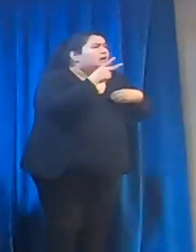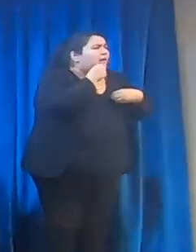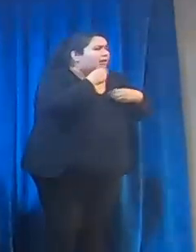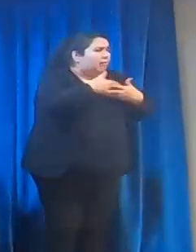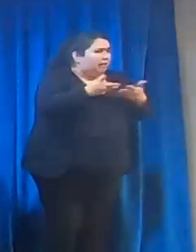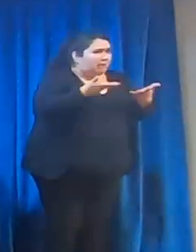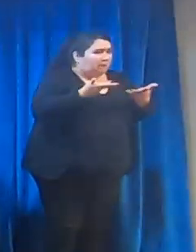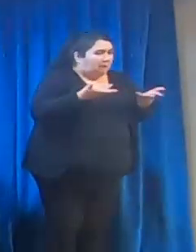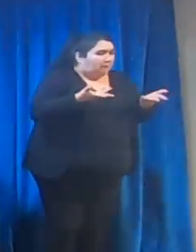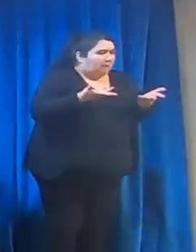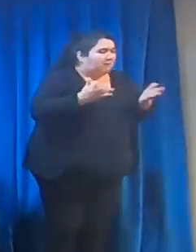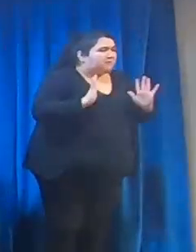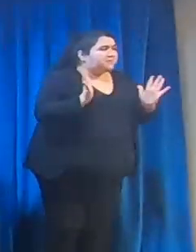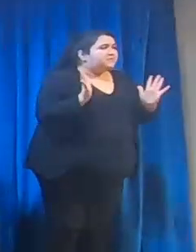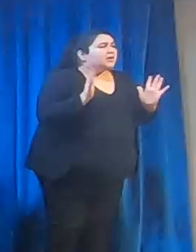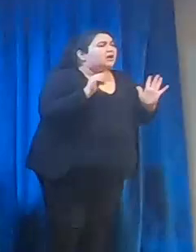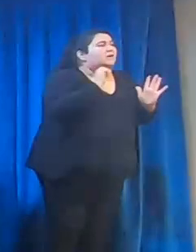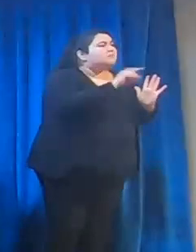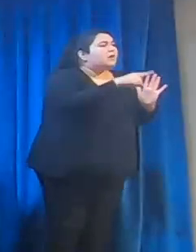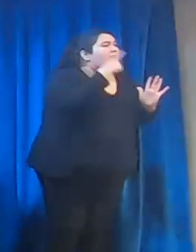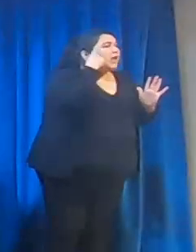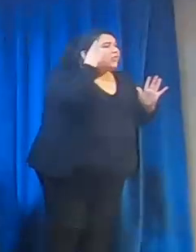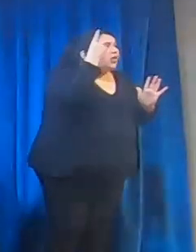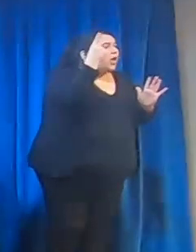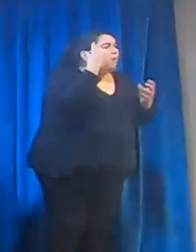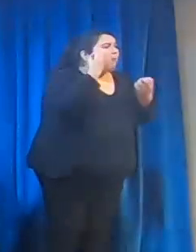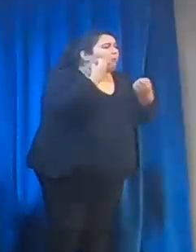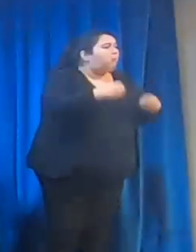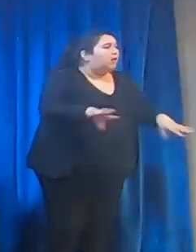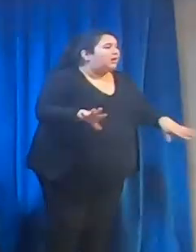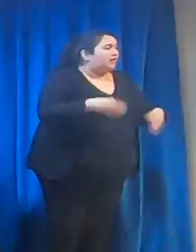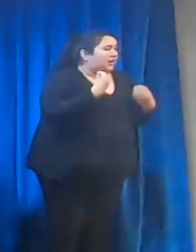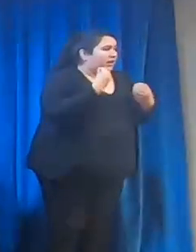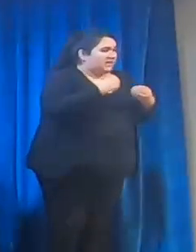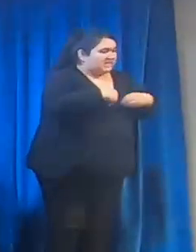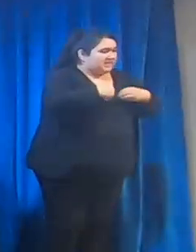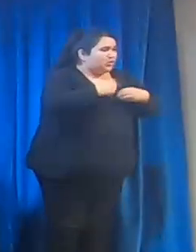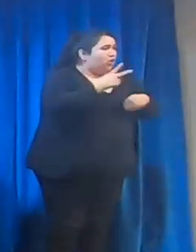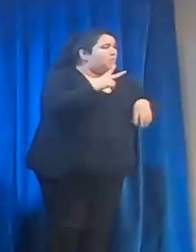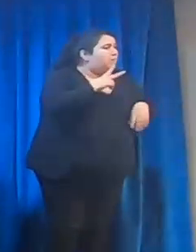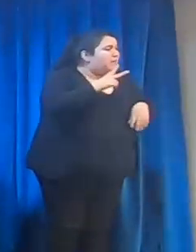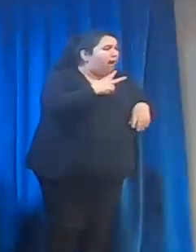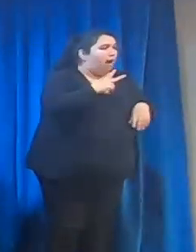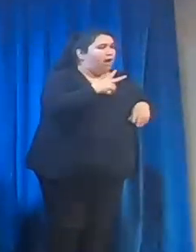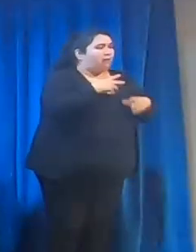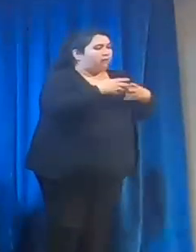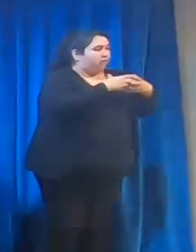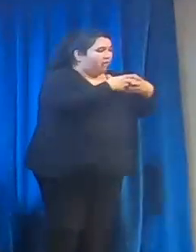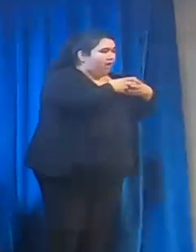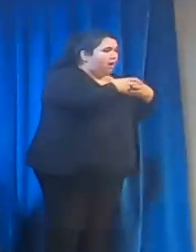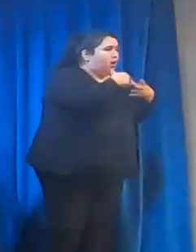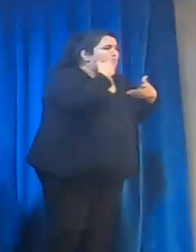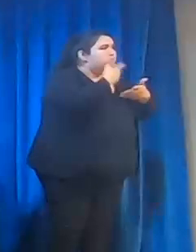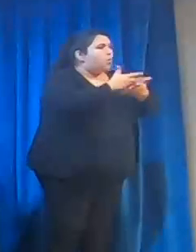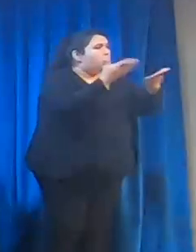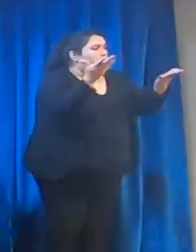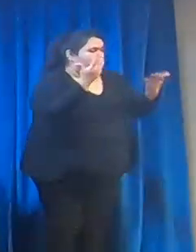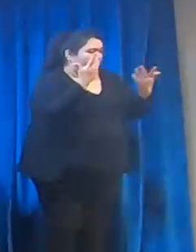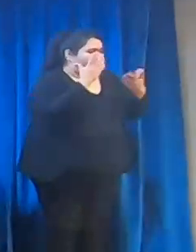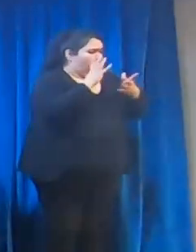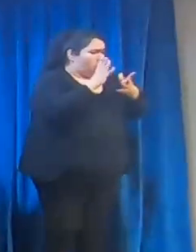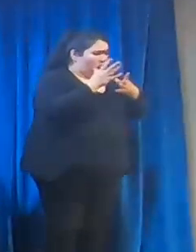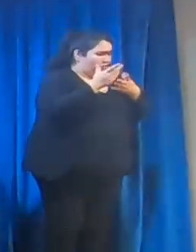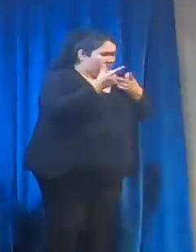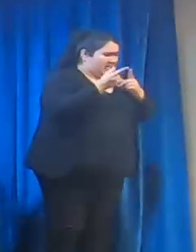nada. Perdieron la idea esta de que hay cuestiones íntimas, hay cuestiones privadas y hay cuestiones públicas.